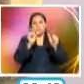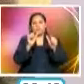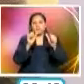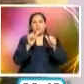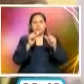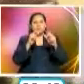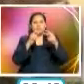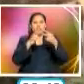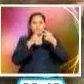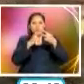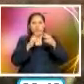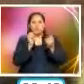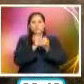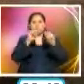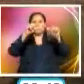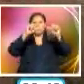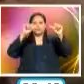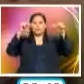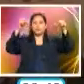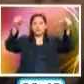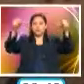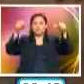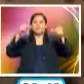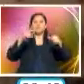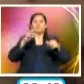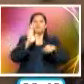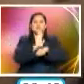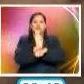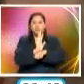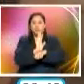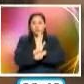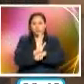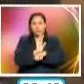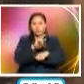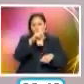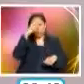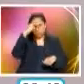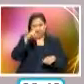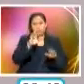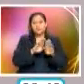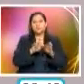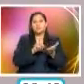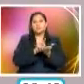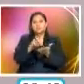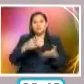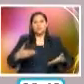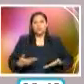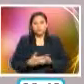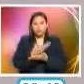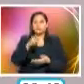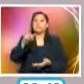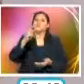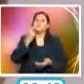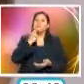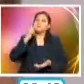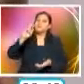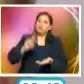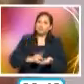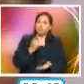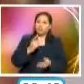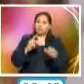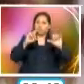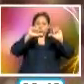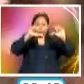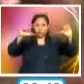podemos ver también los carteles cinematográficos de películas como El Derecho de Nacer, etcétera. Él los vuelve a reciclar